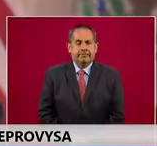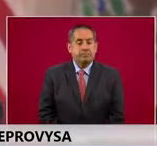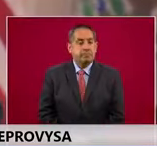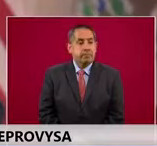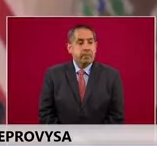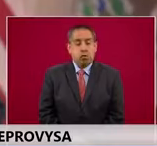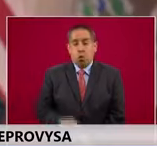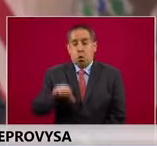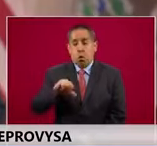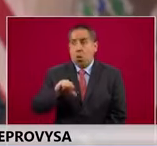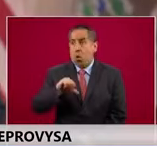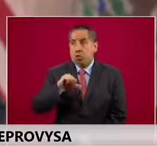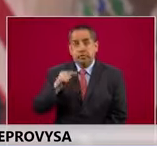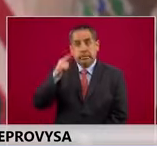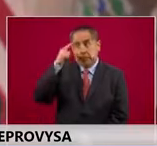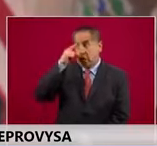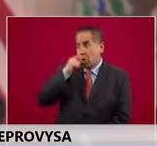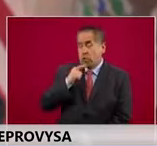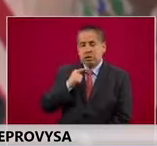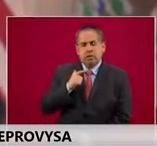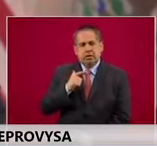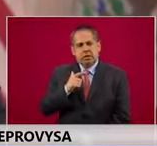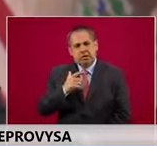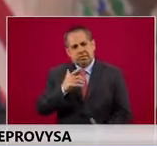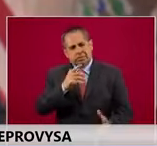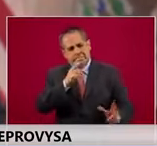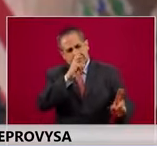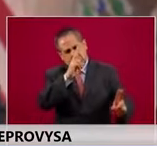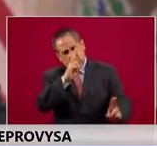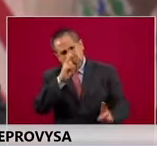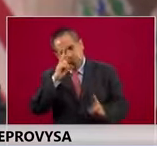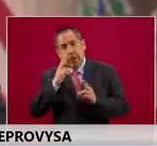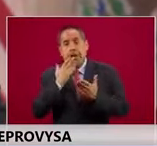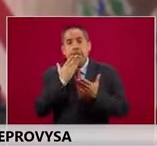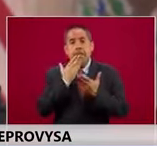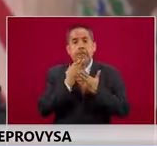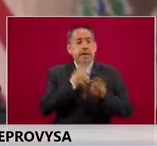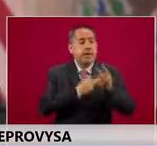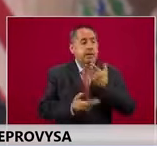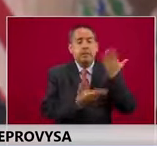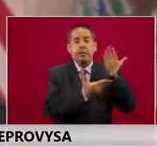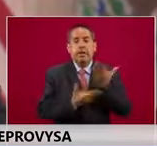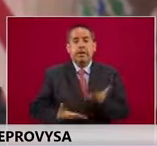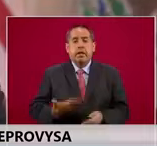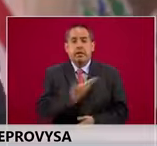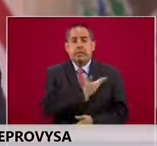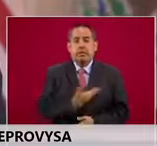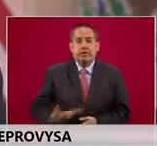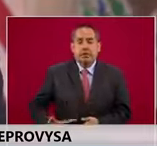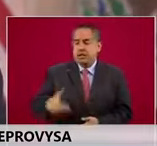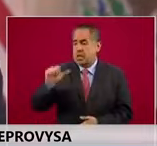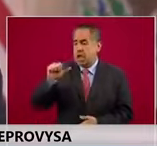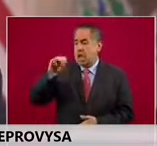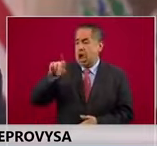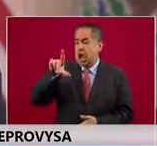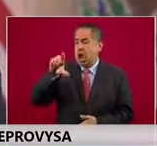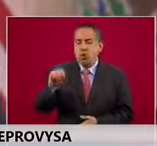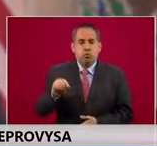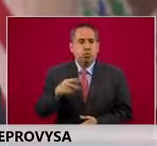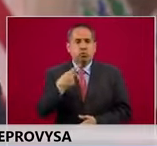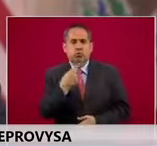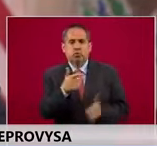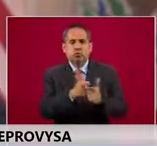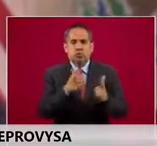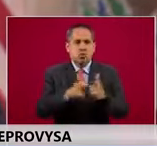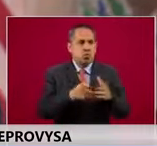En la colonia Guerrero 200 también hay un árbol así de antiguo y le echaron cemento a sus raíces ahorcándolo. ¿Por qué hacen